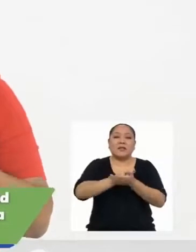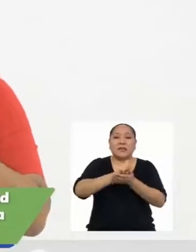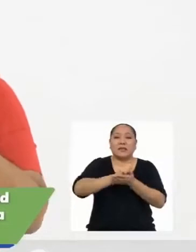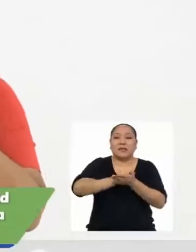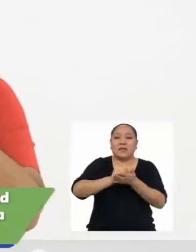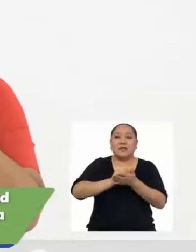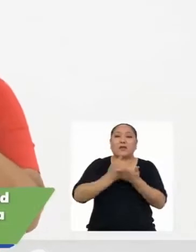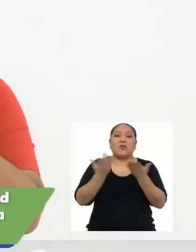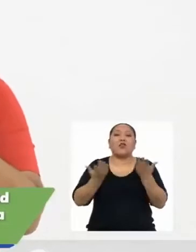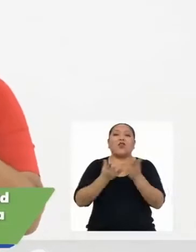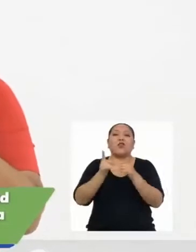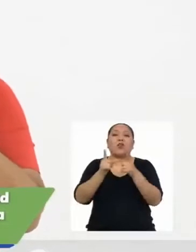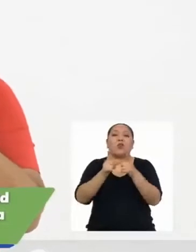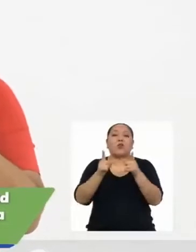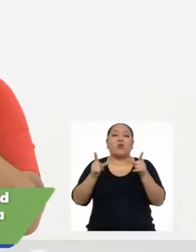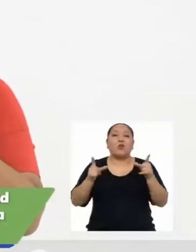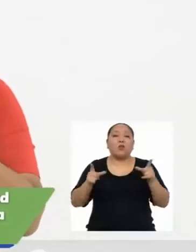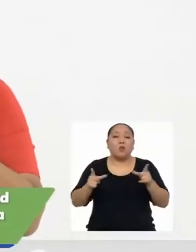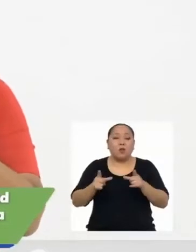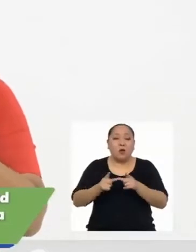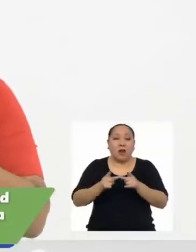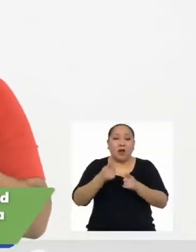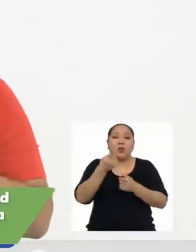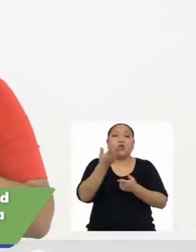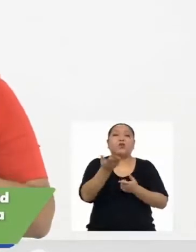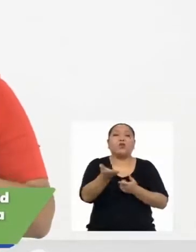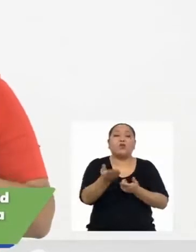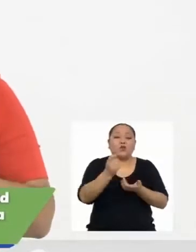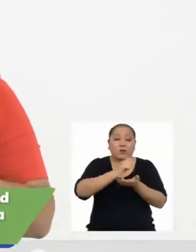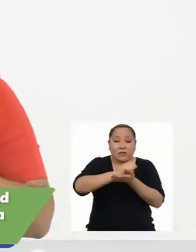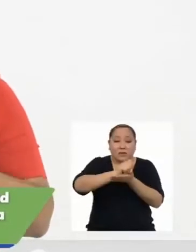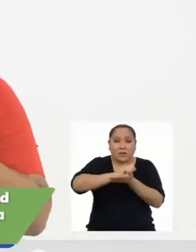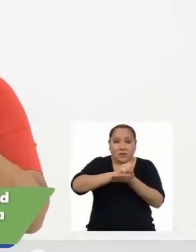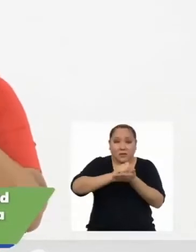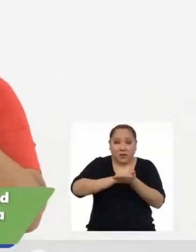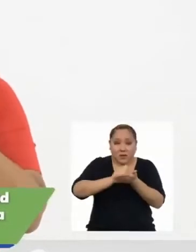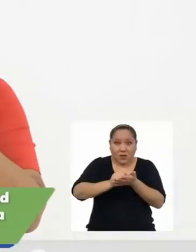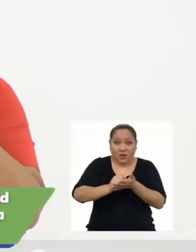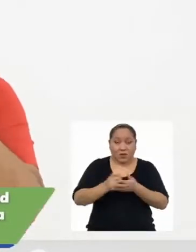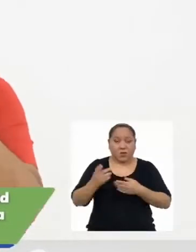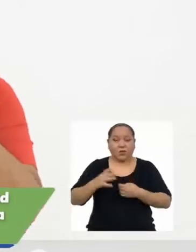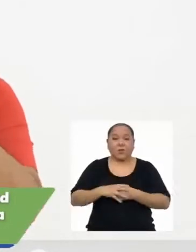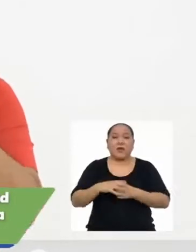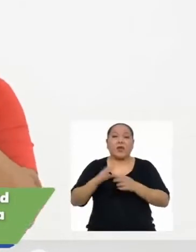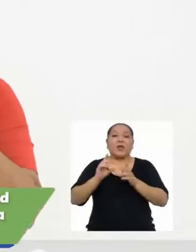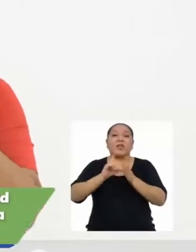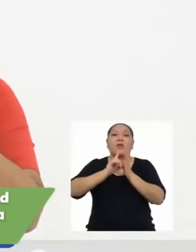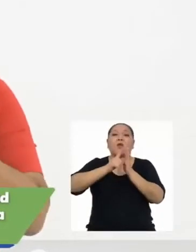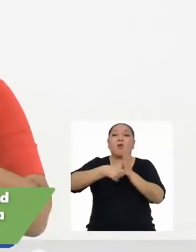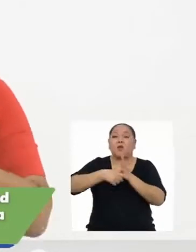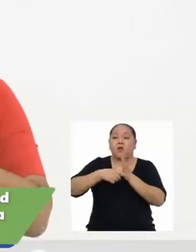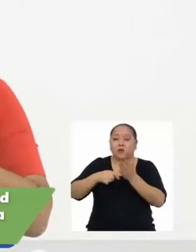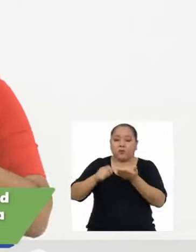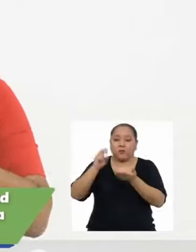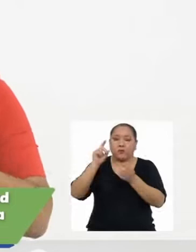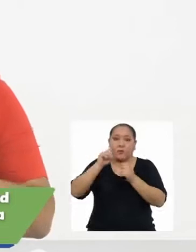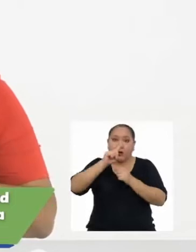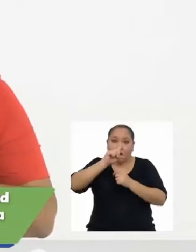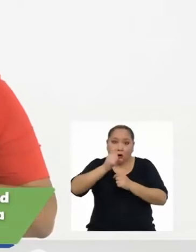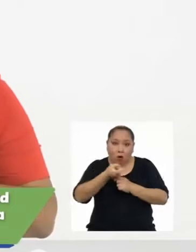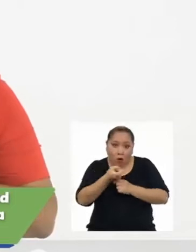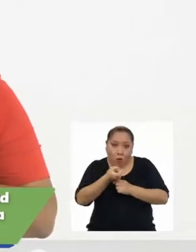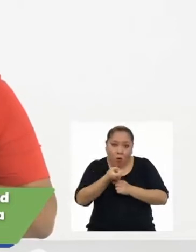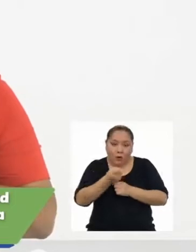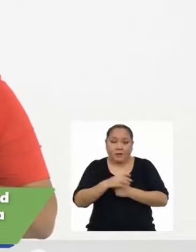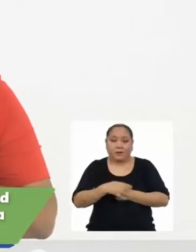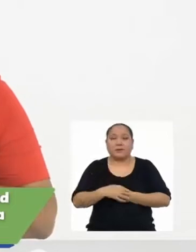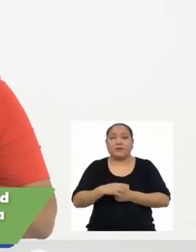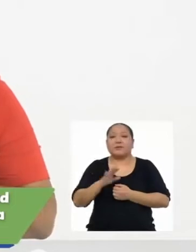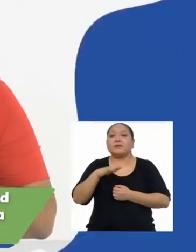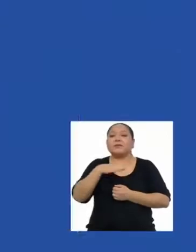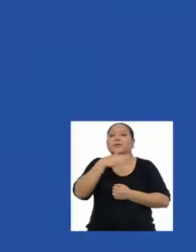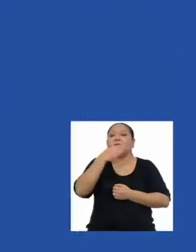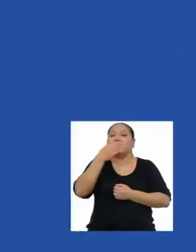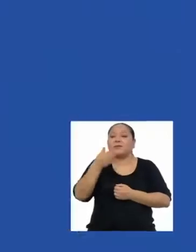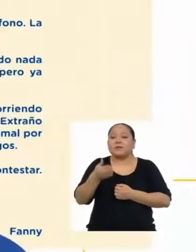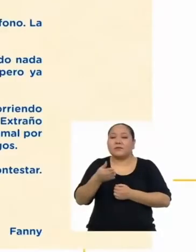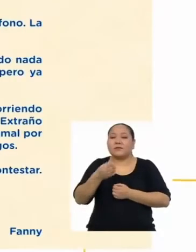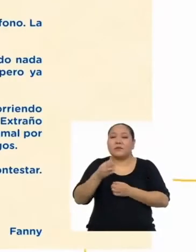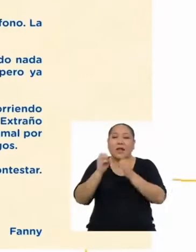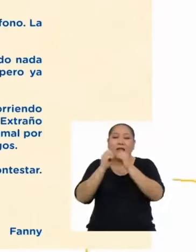localidad desde la cual se escribe, luego se coloca una coma y después la